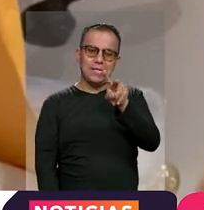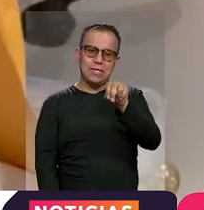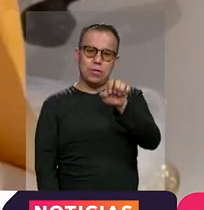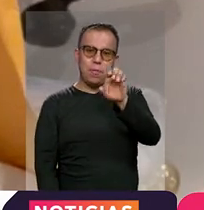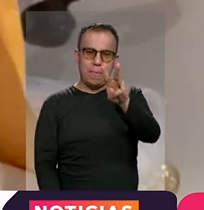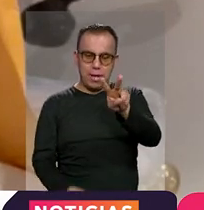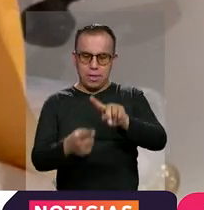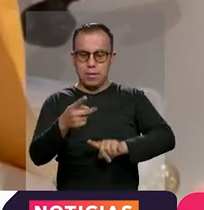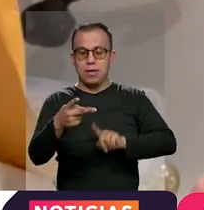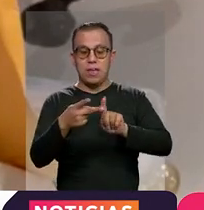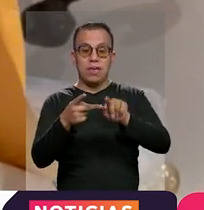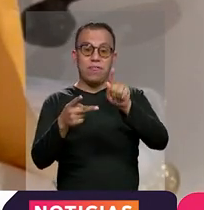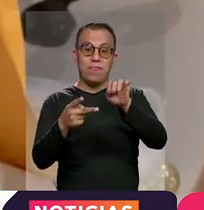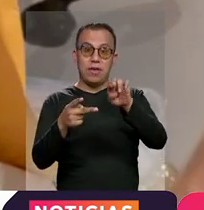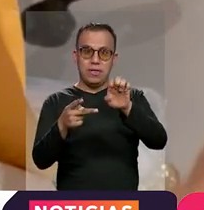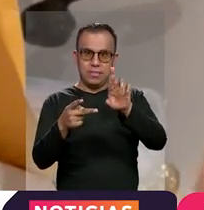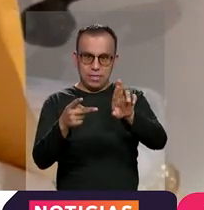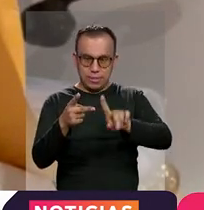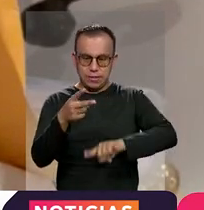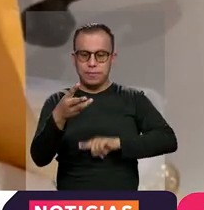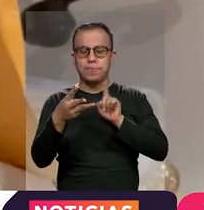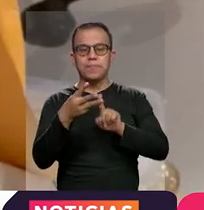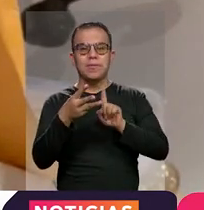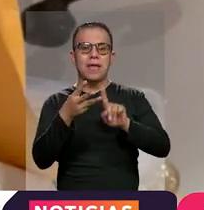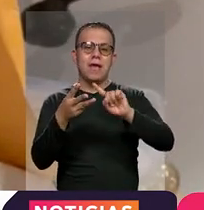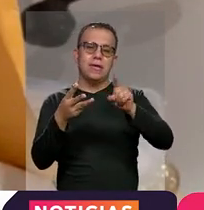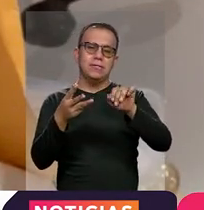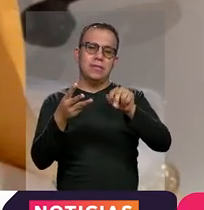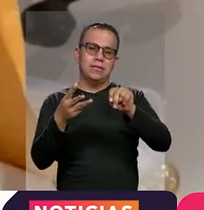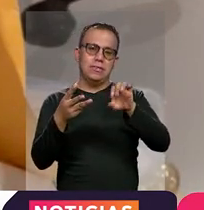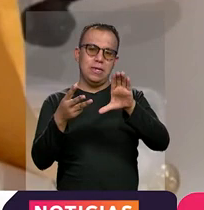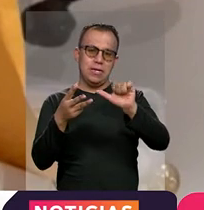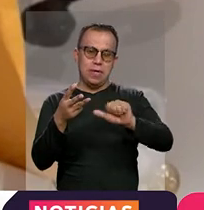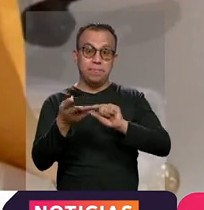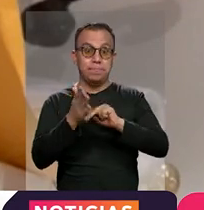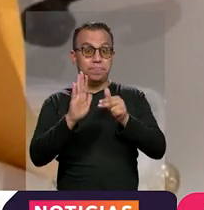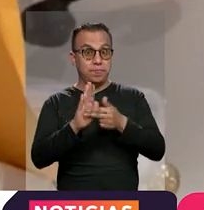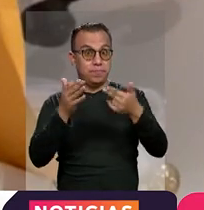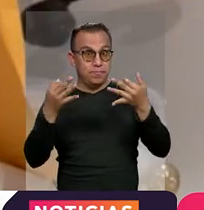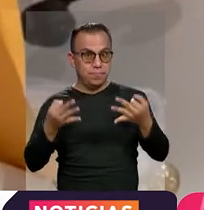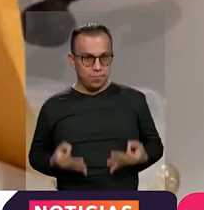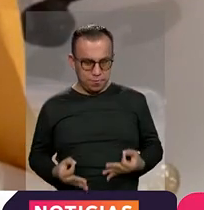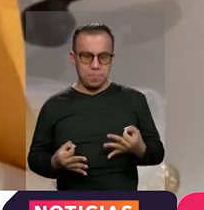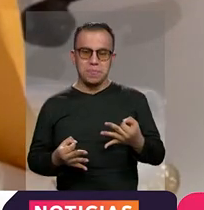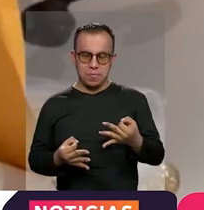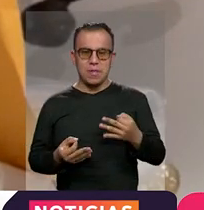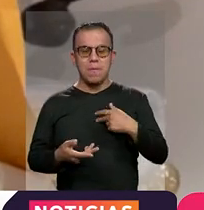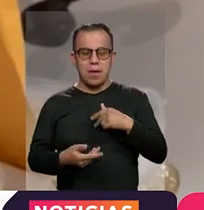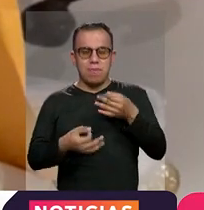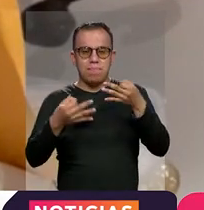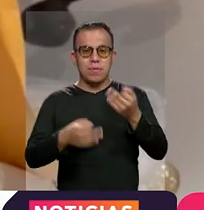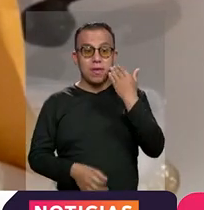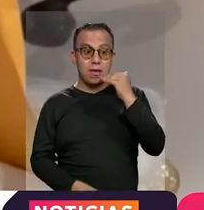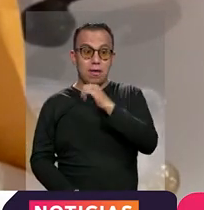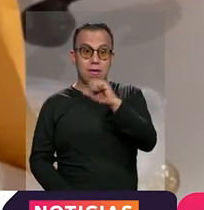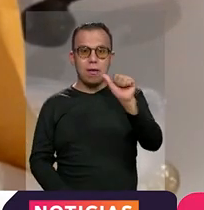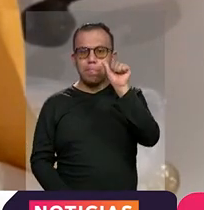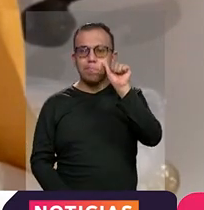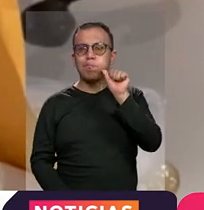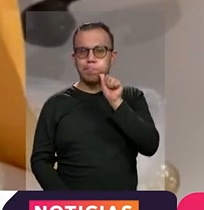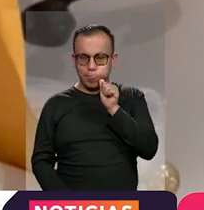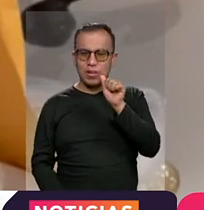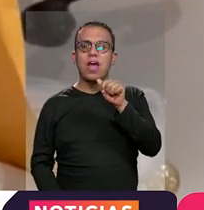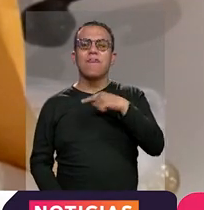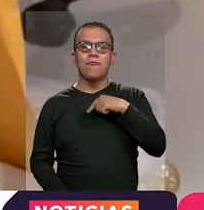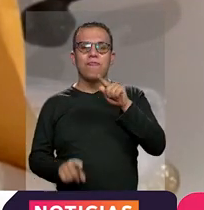en Pfizer, en AstraZeneca y también las primeras dosis de Pfizer para las mujeres gestantes y para